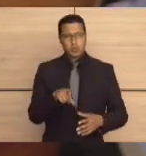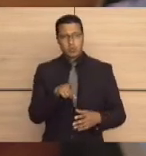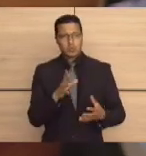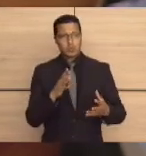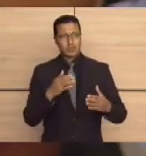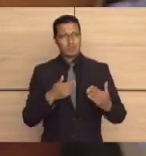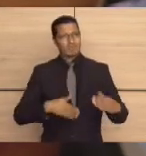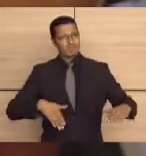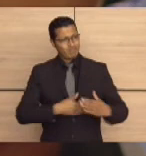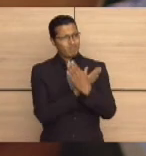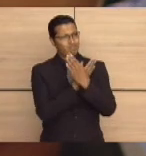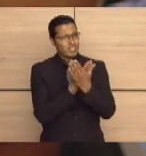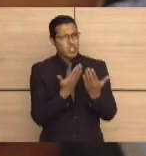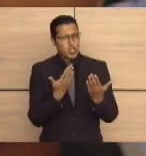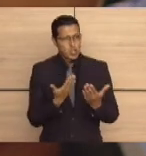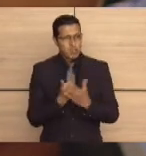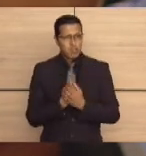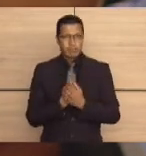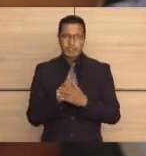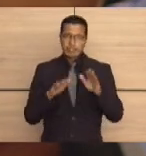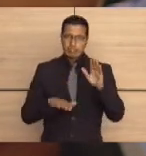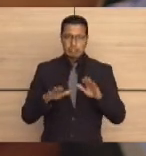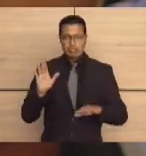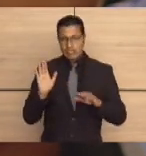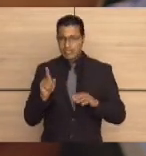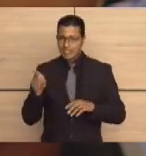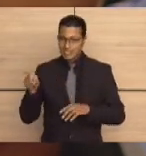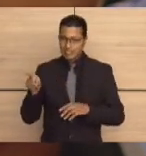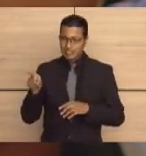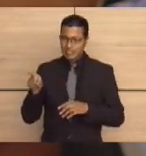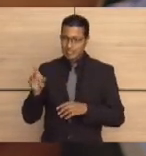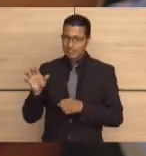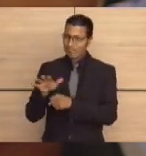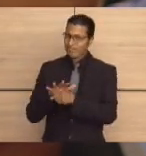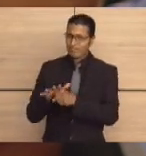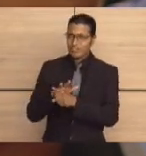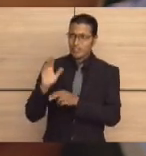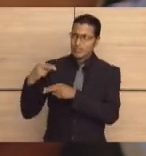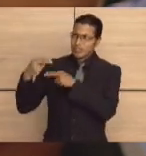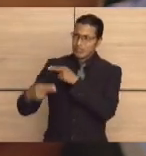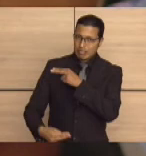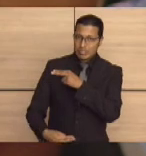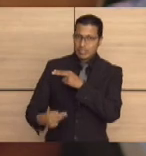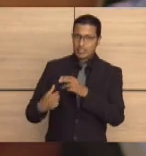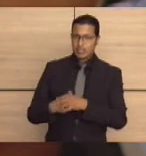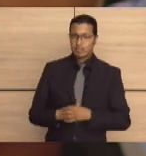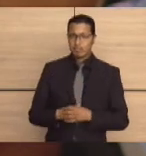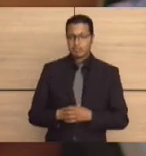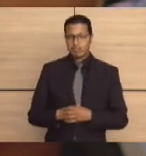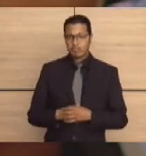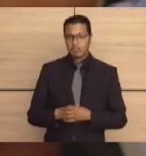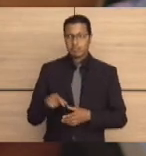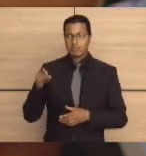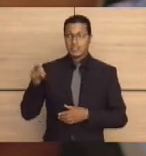República, a veces la leyenda que nos ofrecen de la historia es